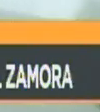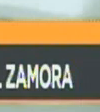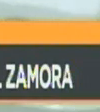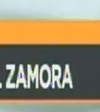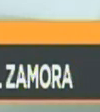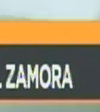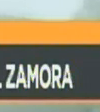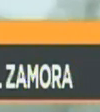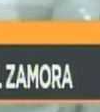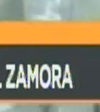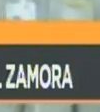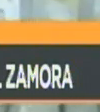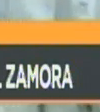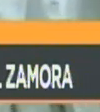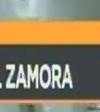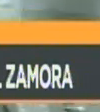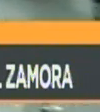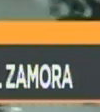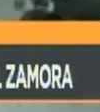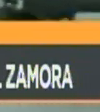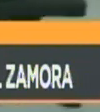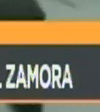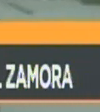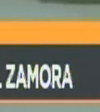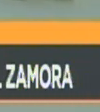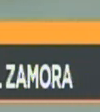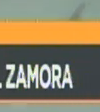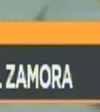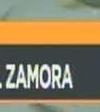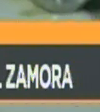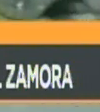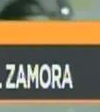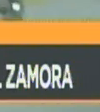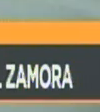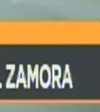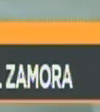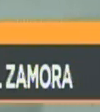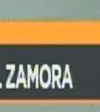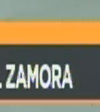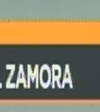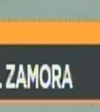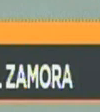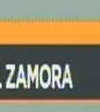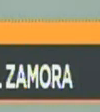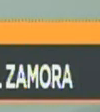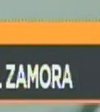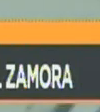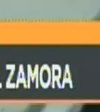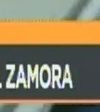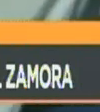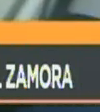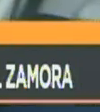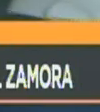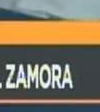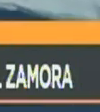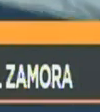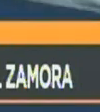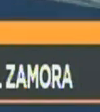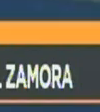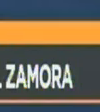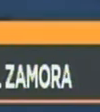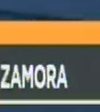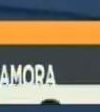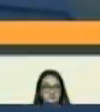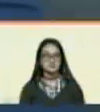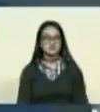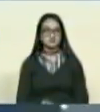vicepresidente ejecutivo Tared El Aissami, está también presidiendo pues esta actividad en compañía del comandante en jefe de la